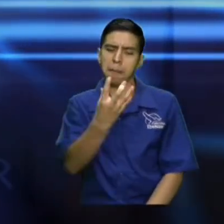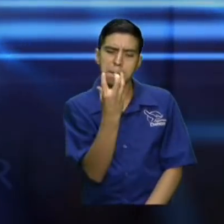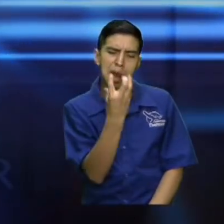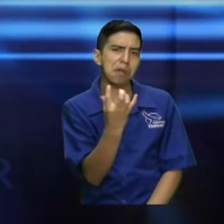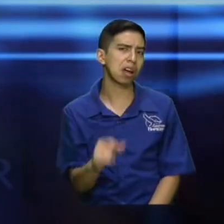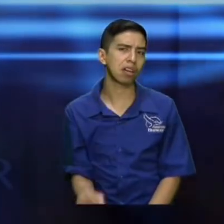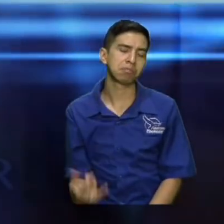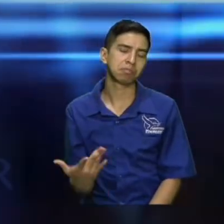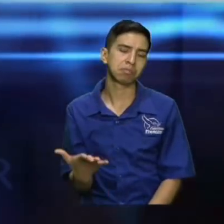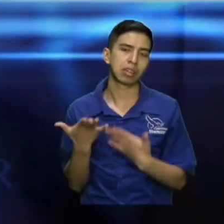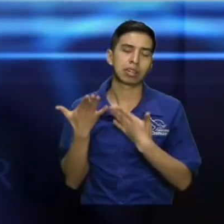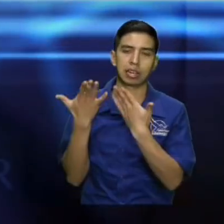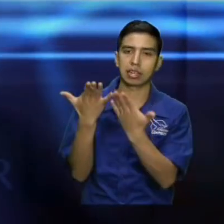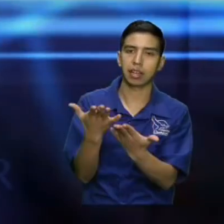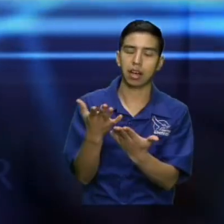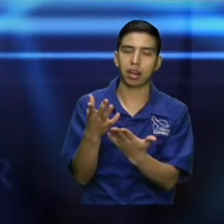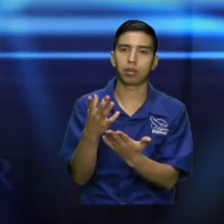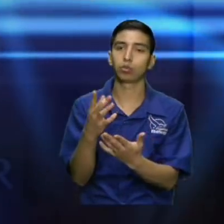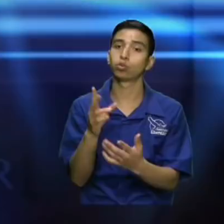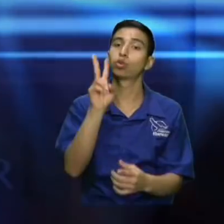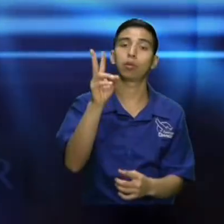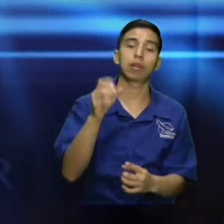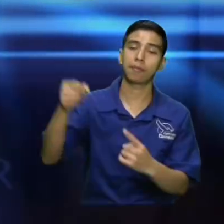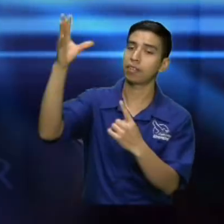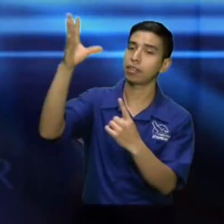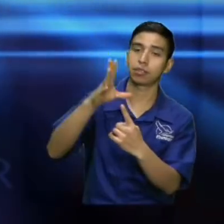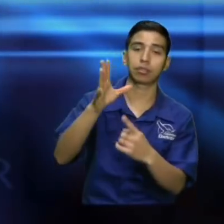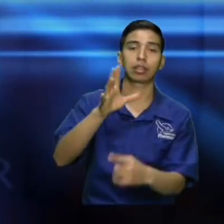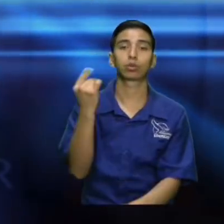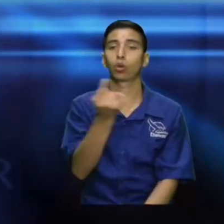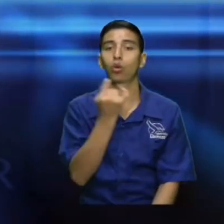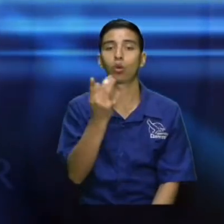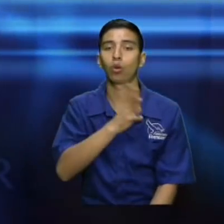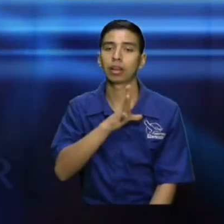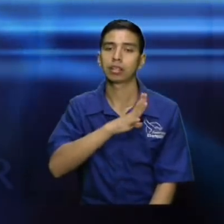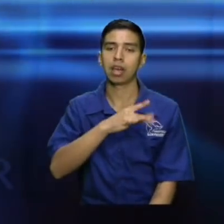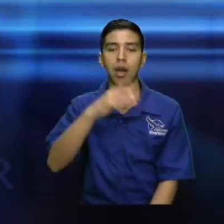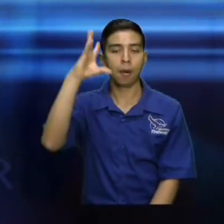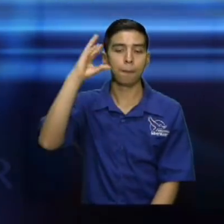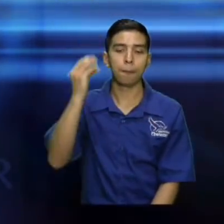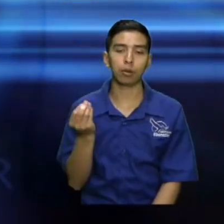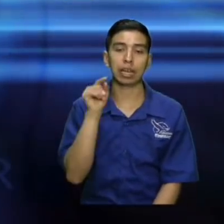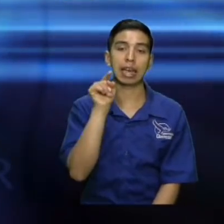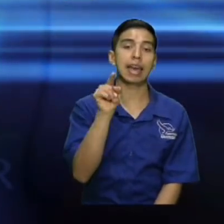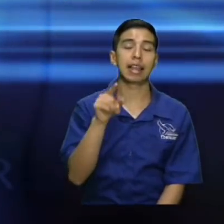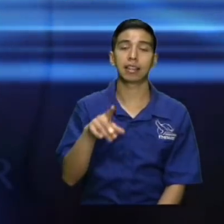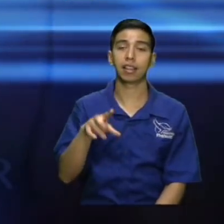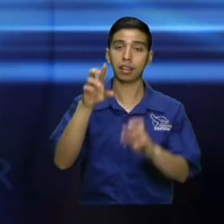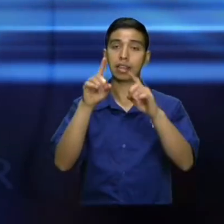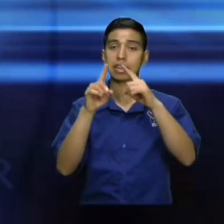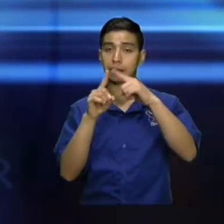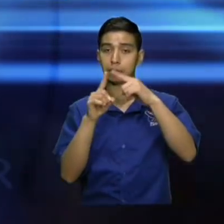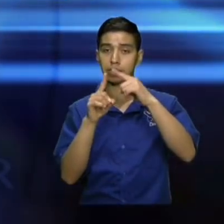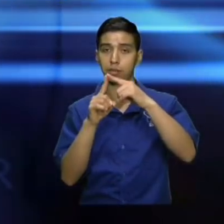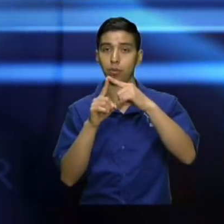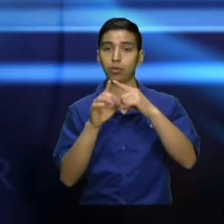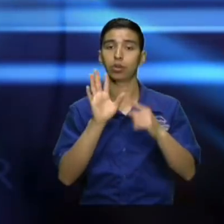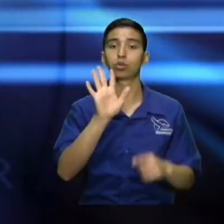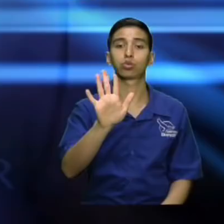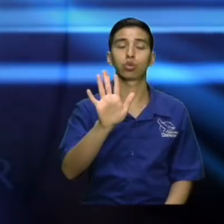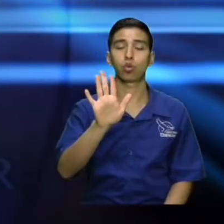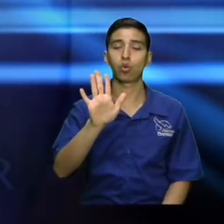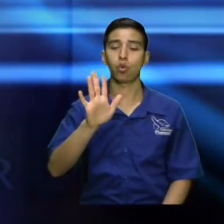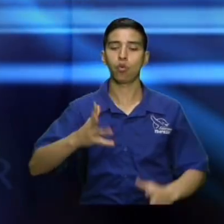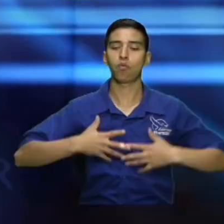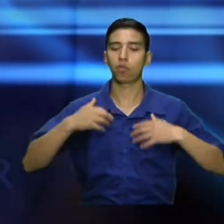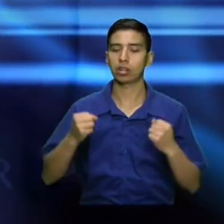dándole una porción doble de todo lo que tiene. Porque él es el principio de su vigor. A él le pertenece